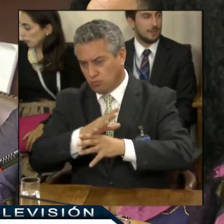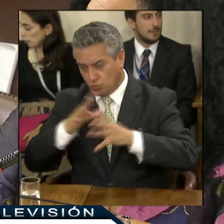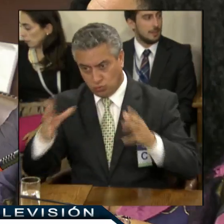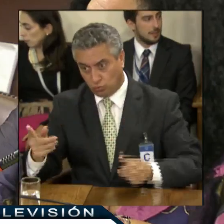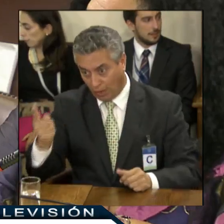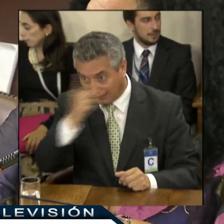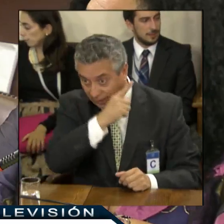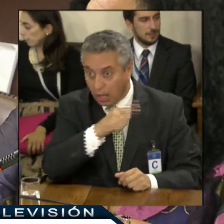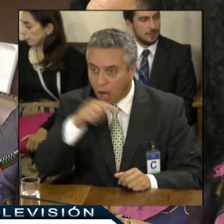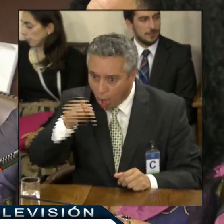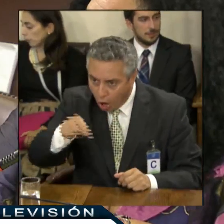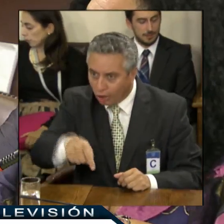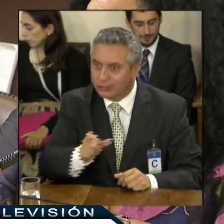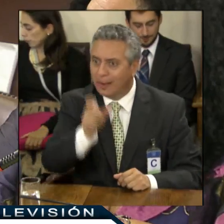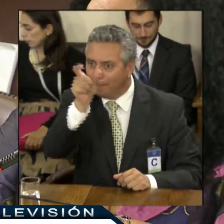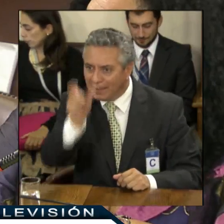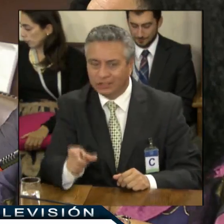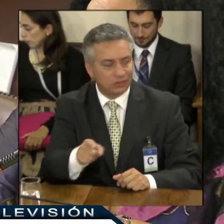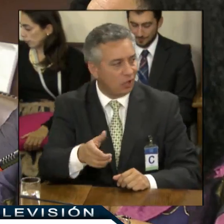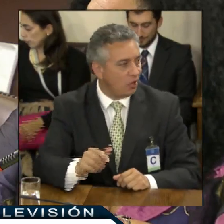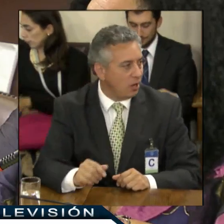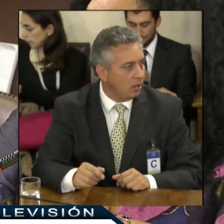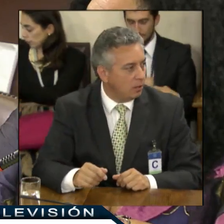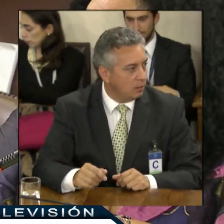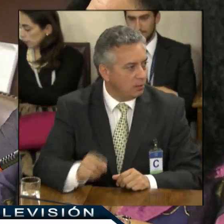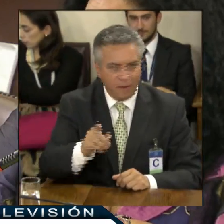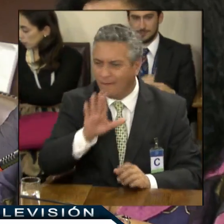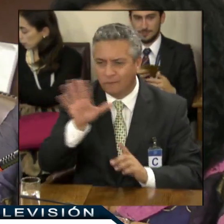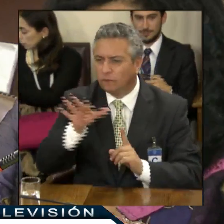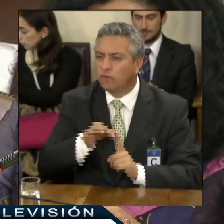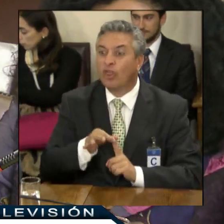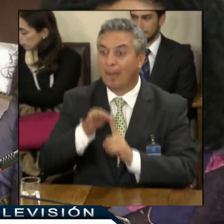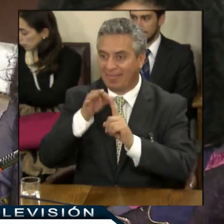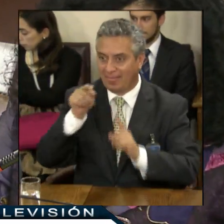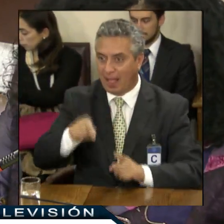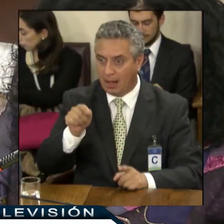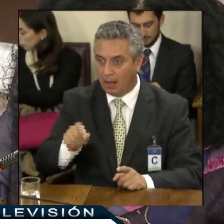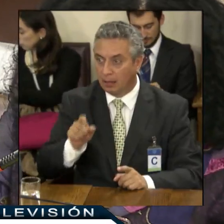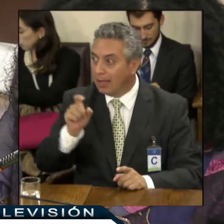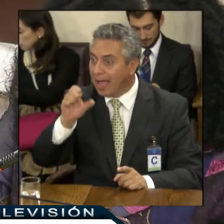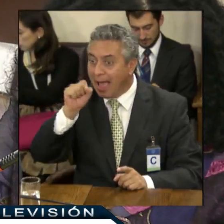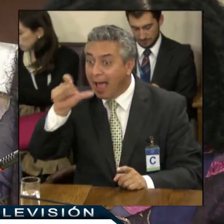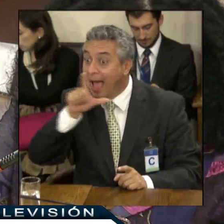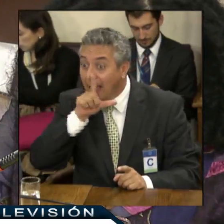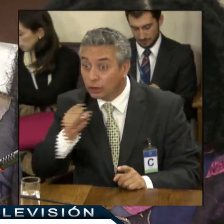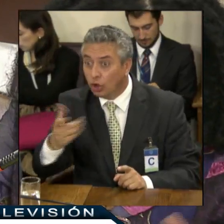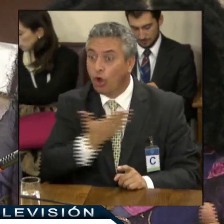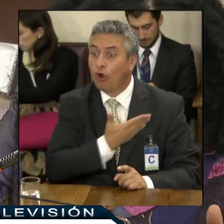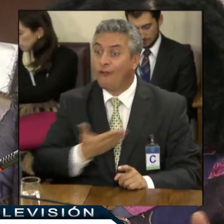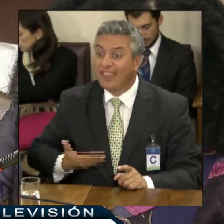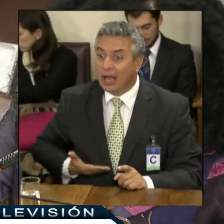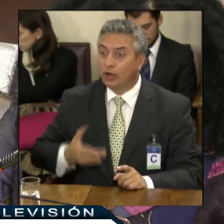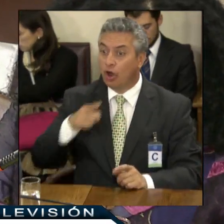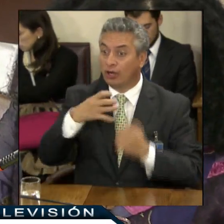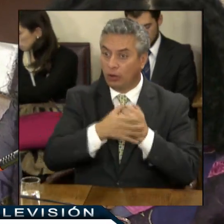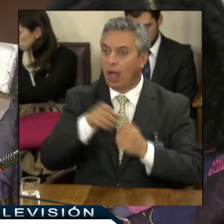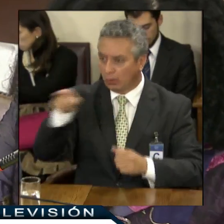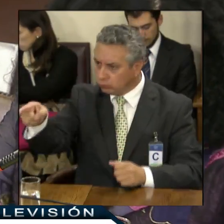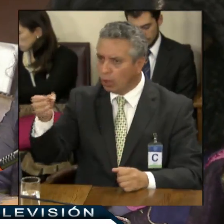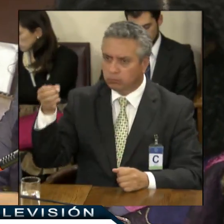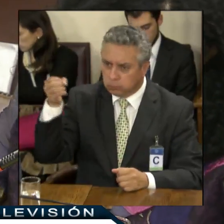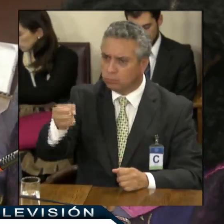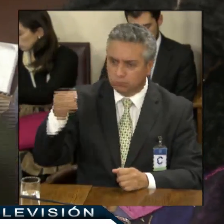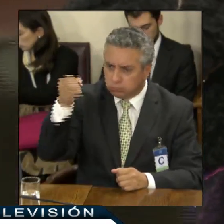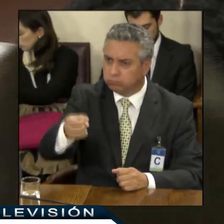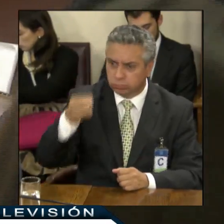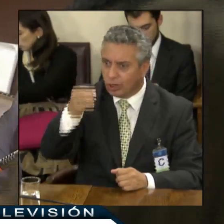es persona eh fundamental en cada acto de los gobiernos regionales ahí está am así y